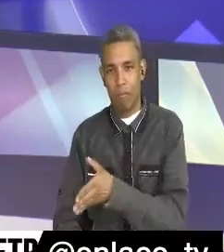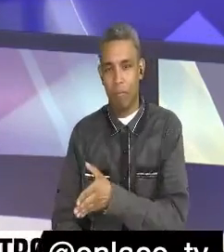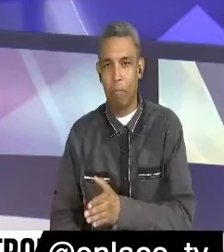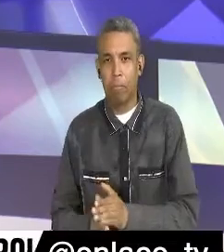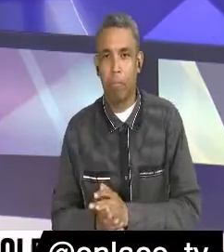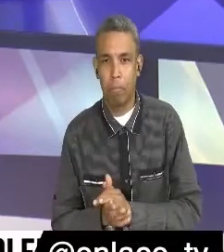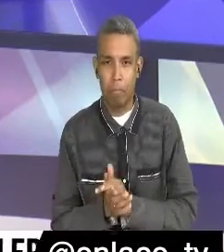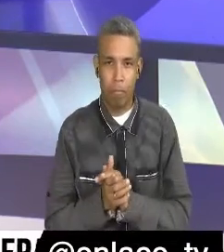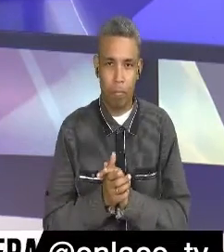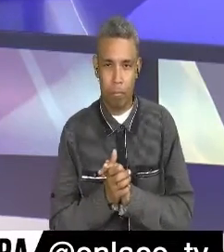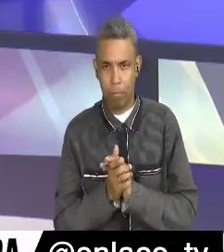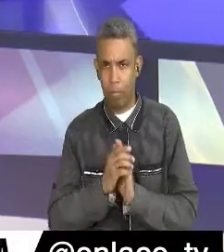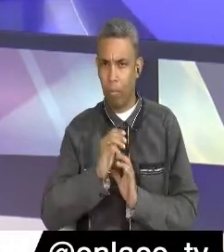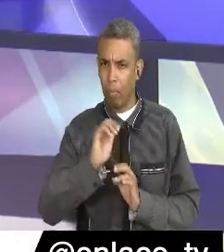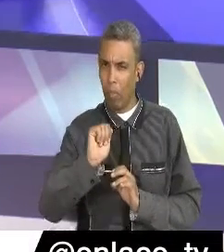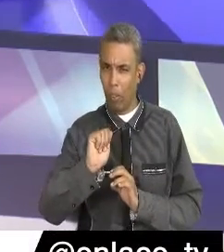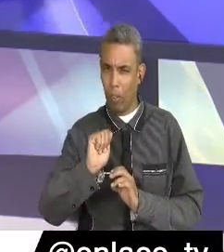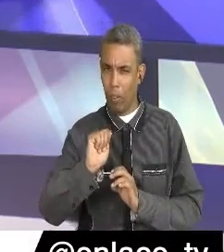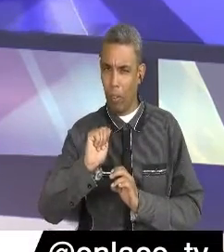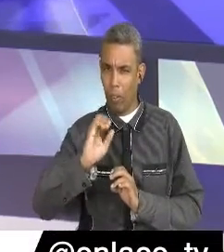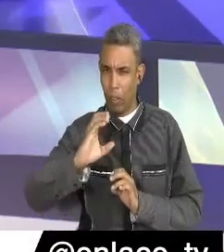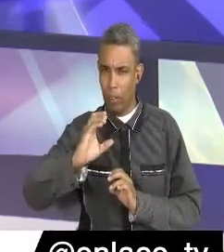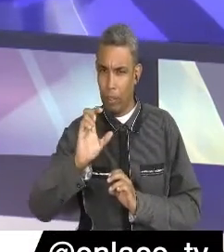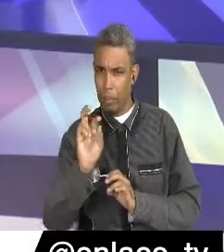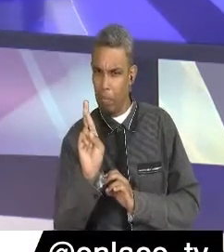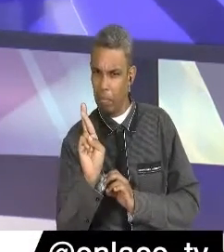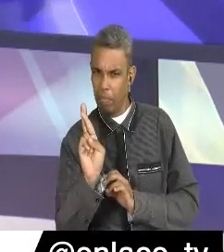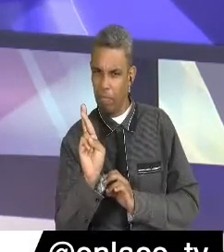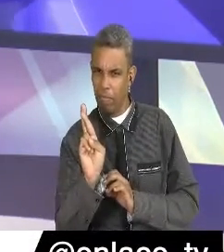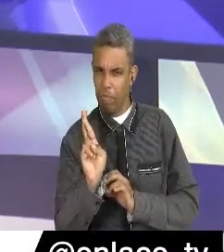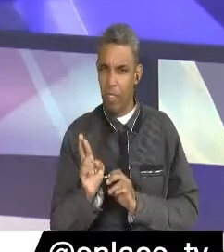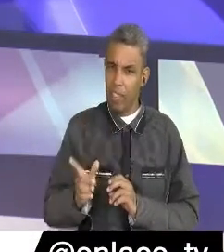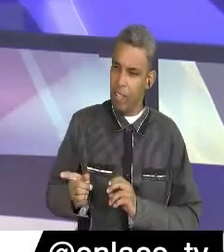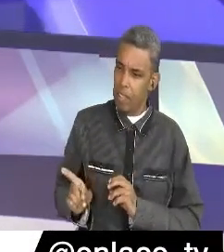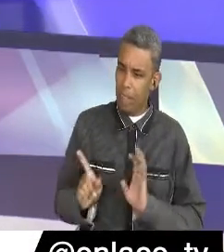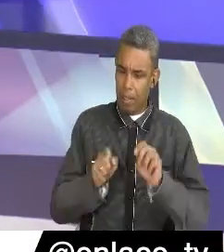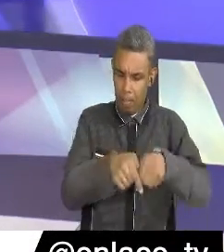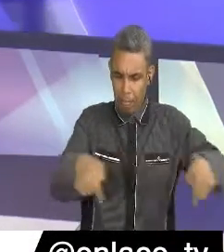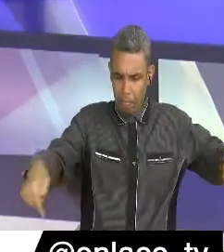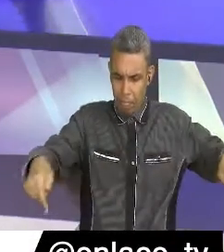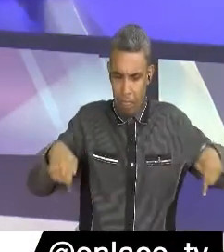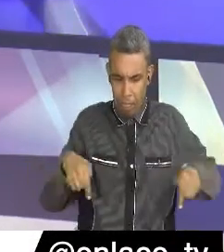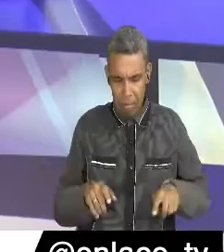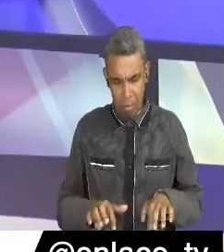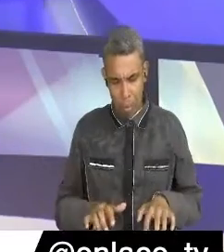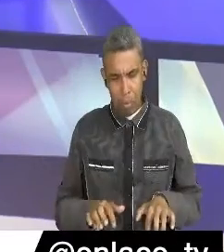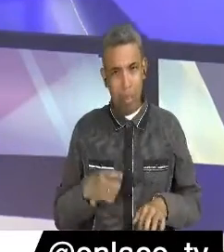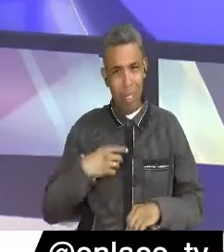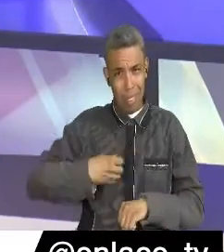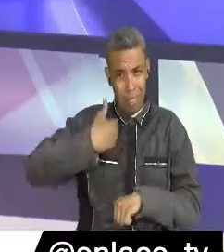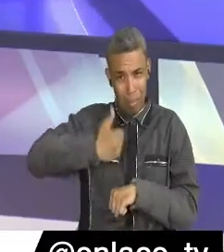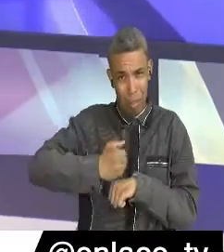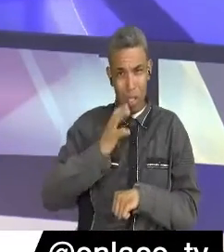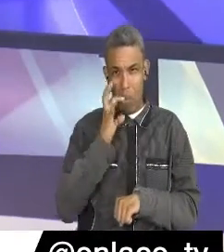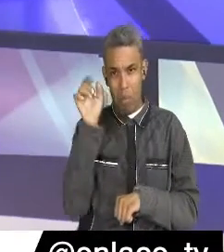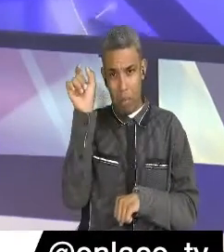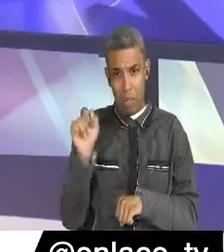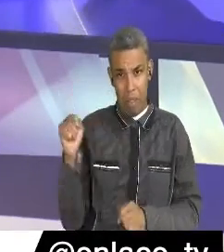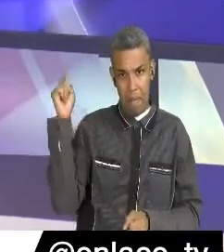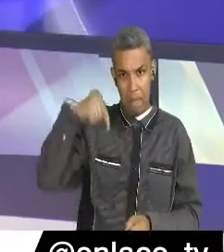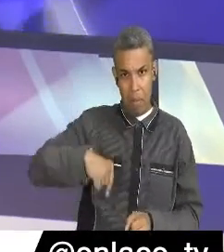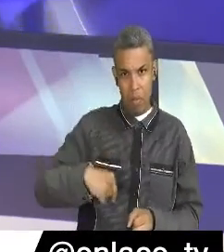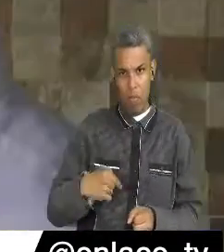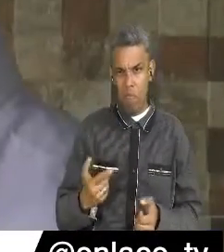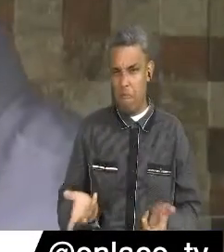Reintegración, ACR, despacha desde el pasado lunes en la ciudad. Su director nacional estuvo de visita en la redacción de Enlace